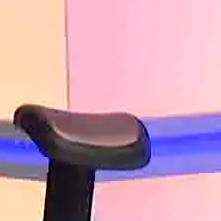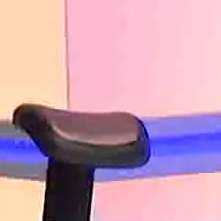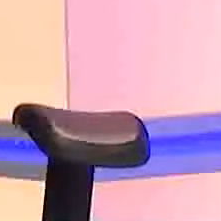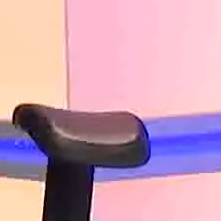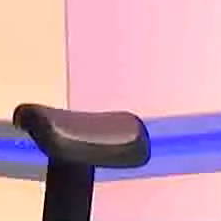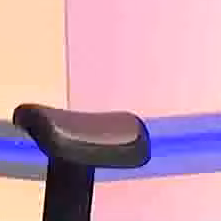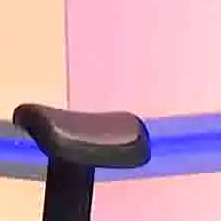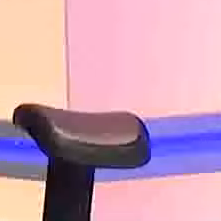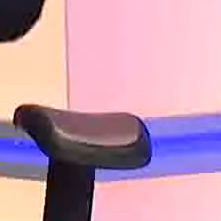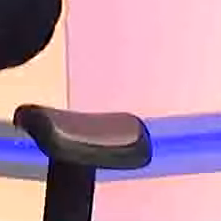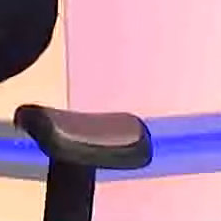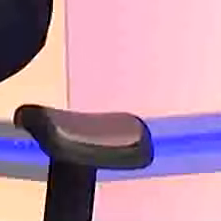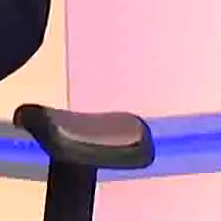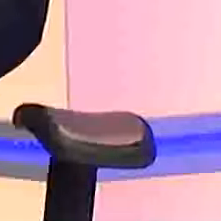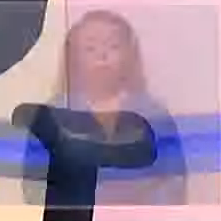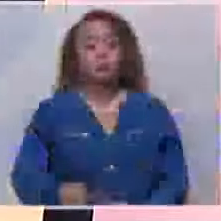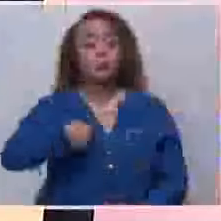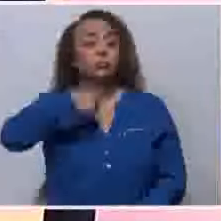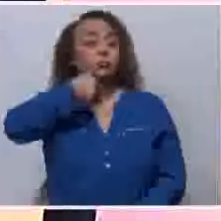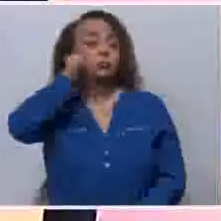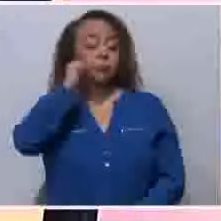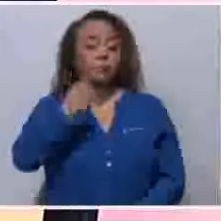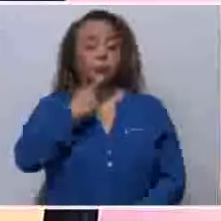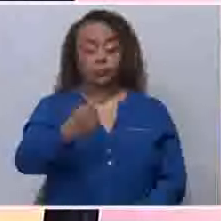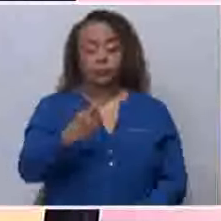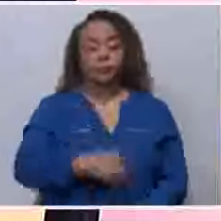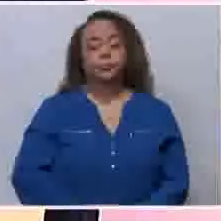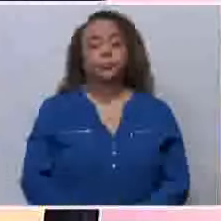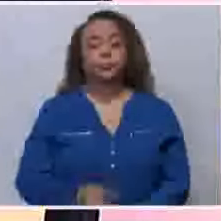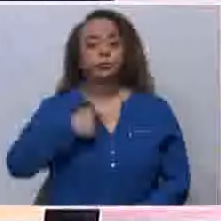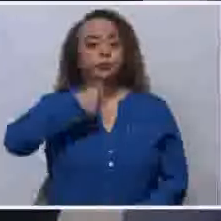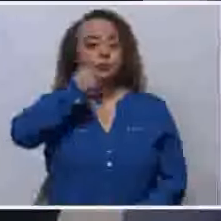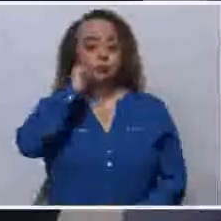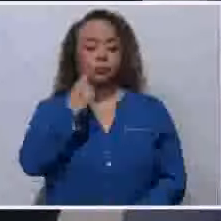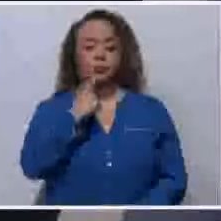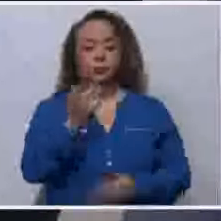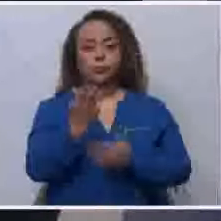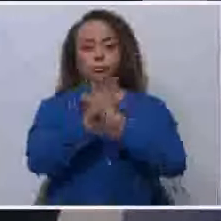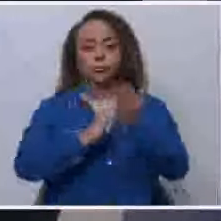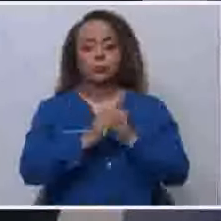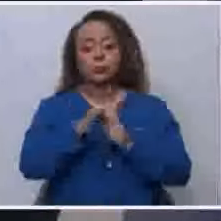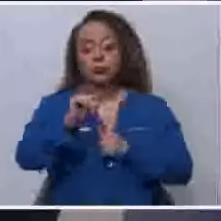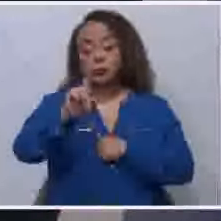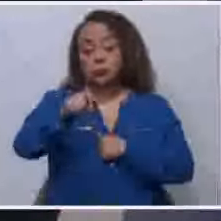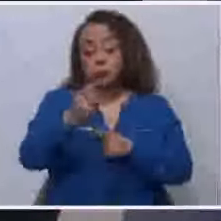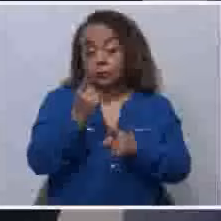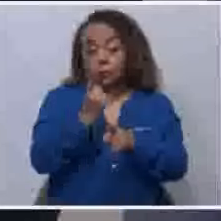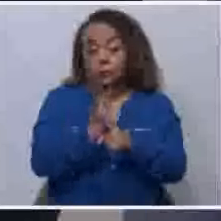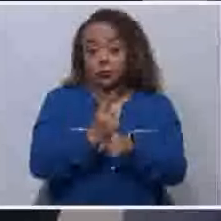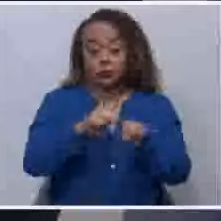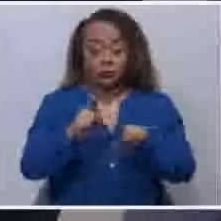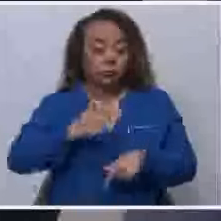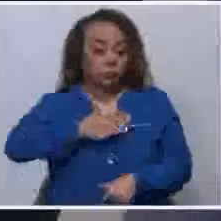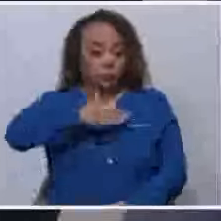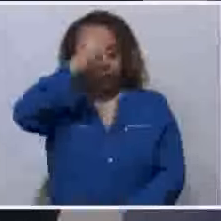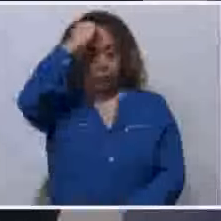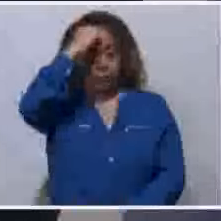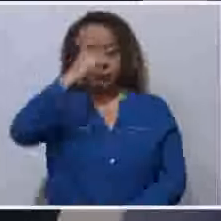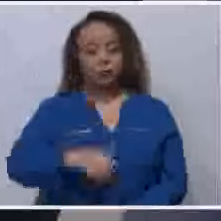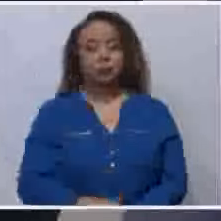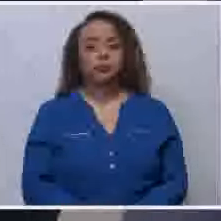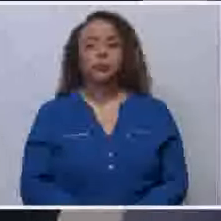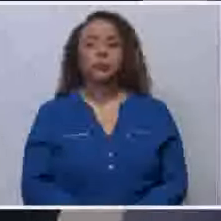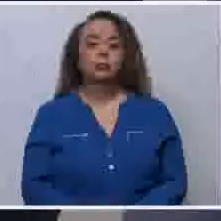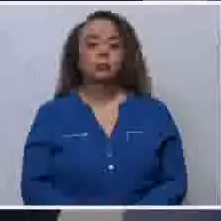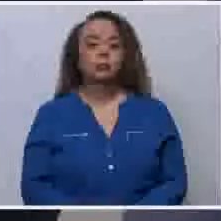funciona. Yo ayer decía, Tomás, Irene, yo ayer decía algo, que no necesariamente lo correcto, pero es mi opinión,